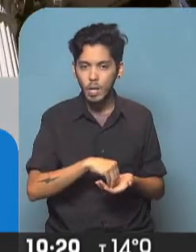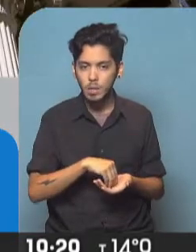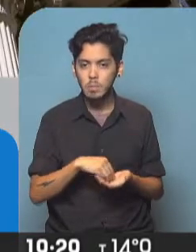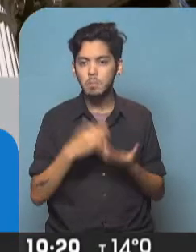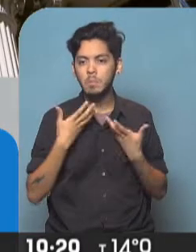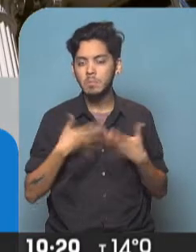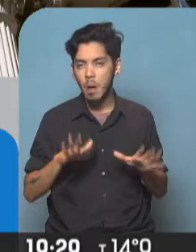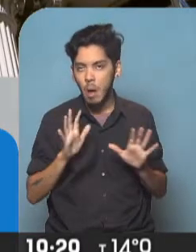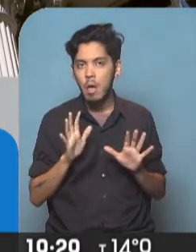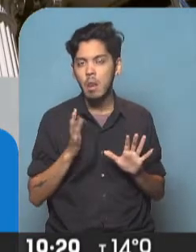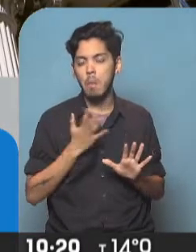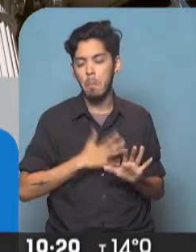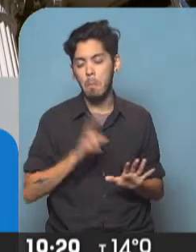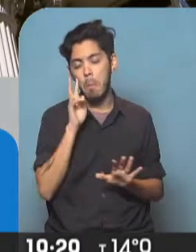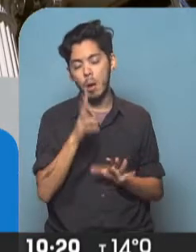contemplativo,